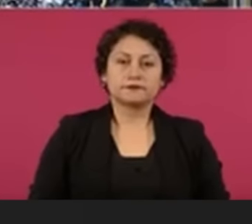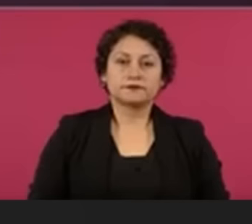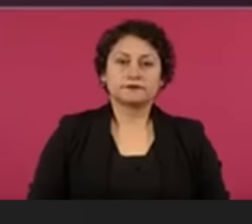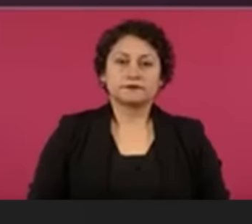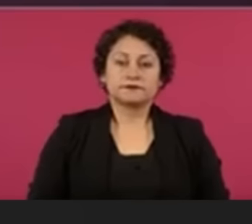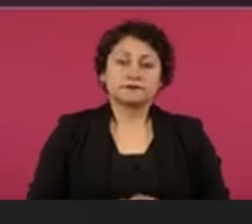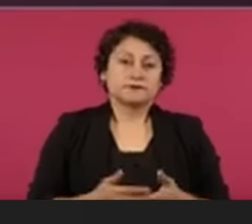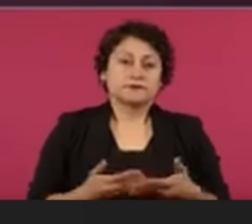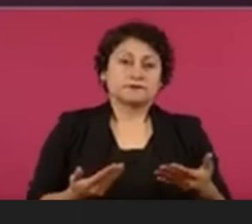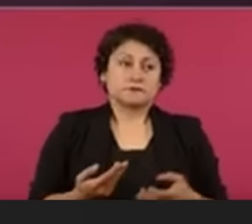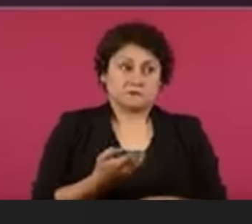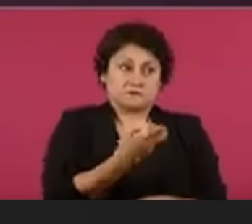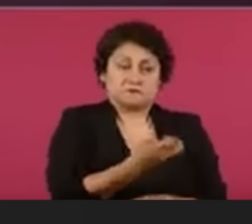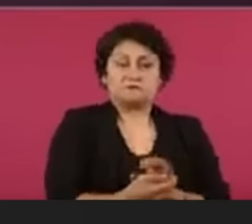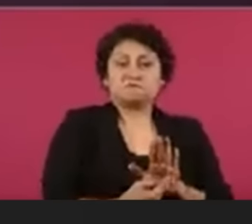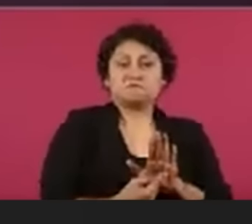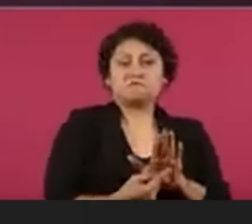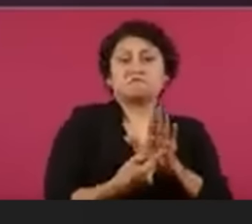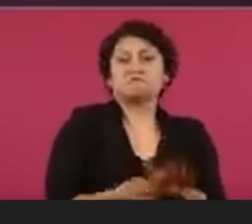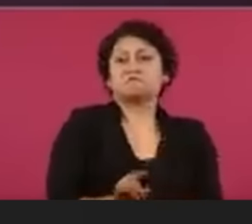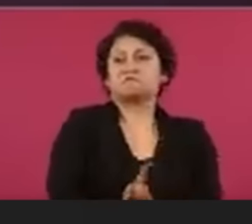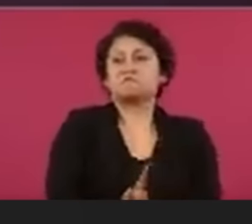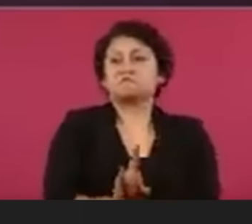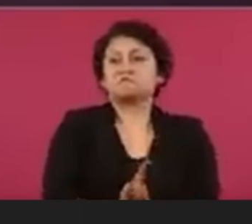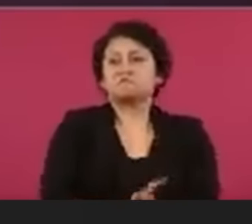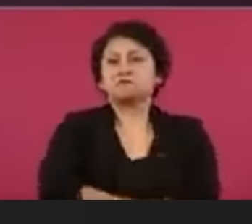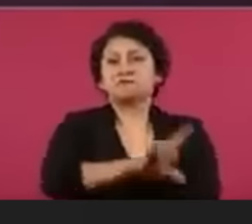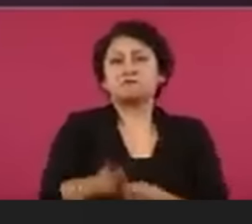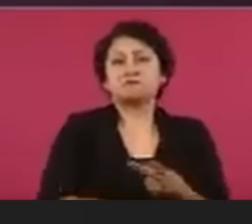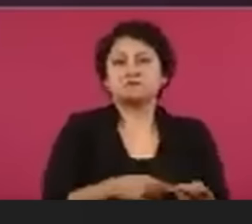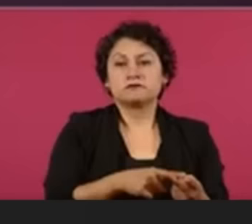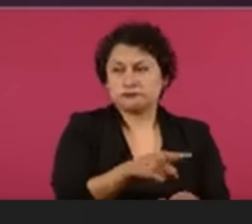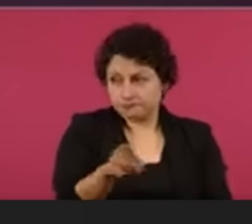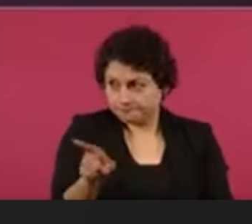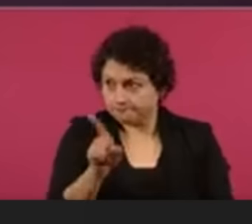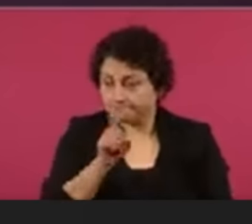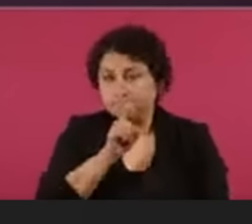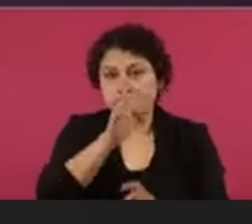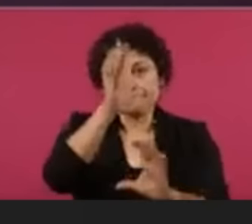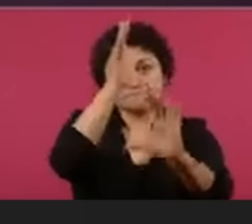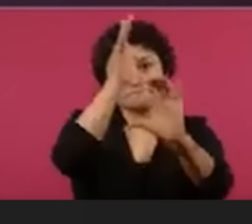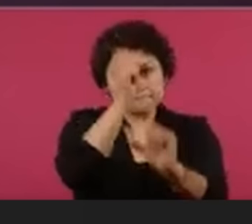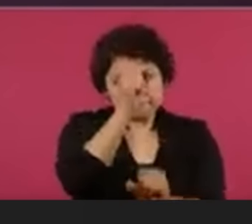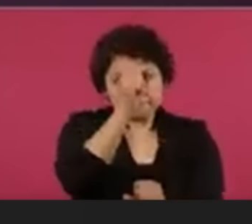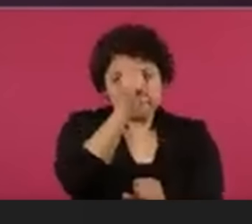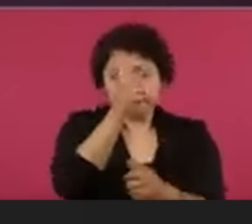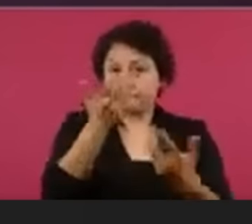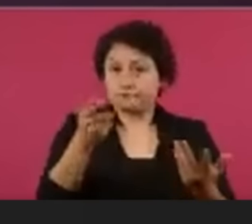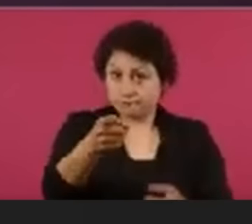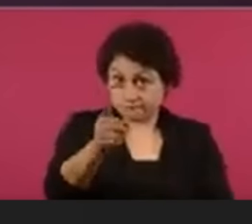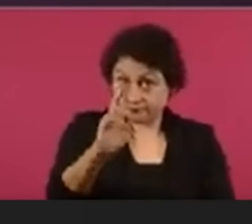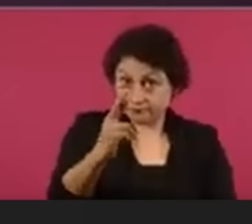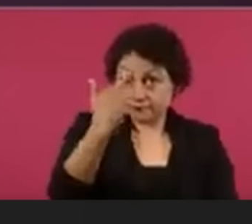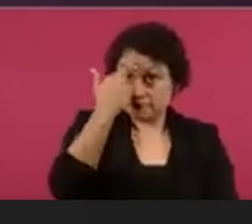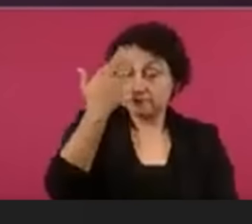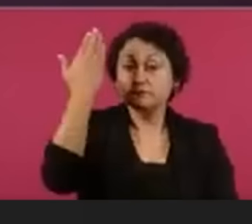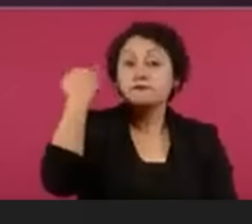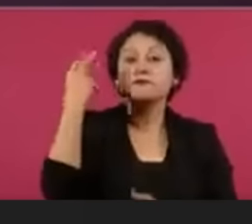Montajes primero, pactos de silencio después. No hay que olvidar que en marzo de